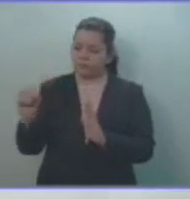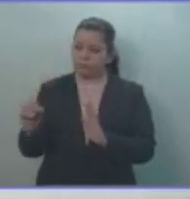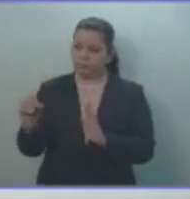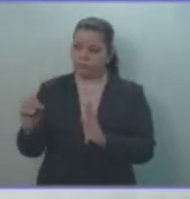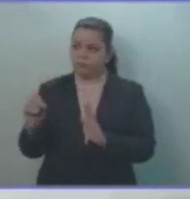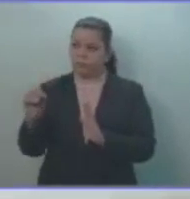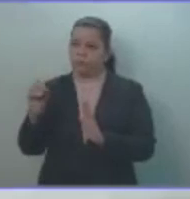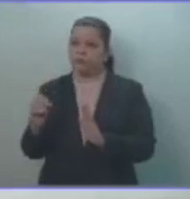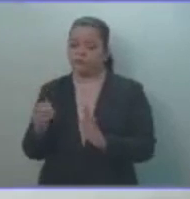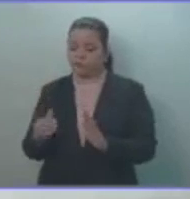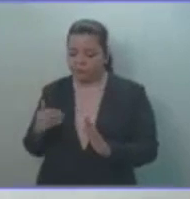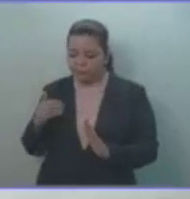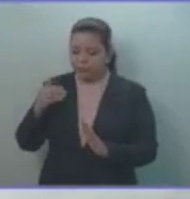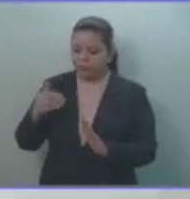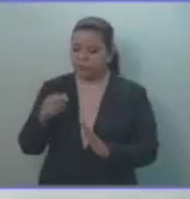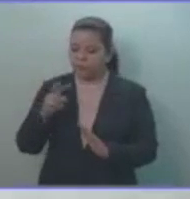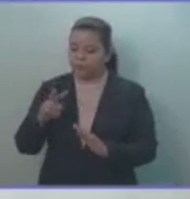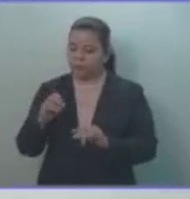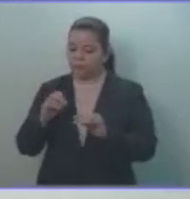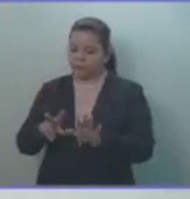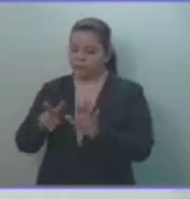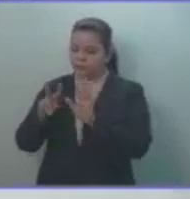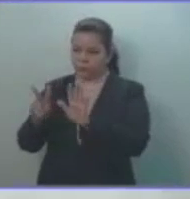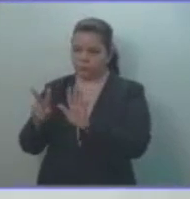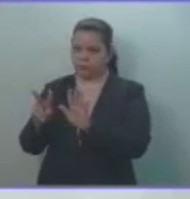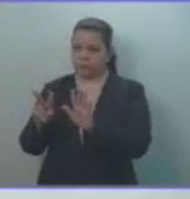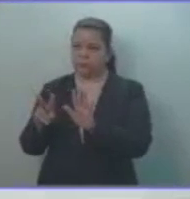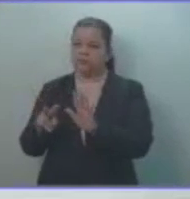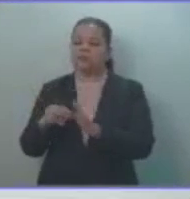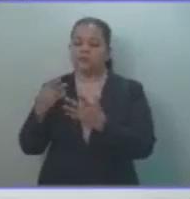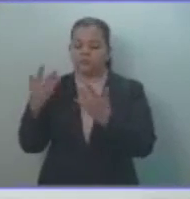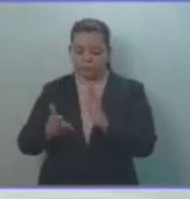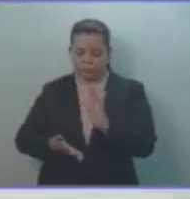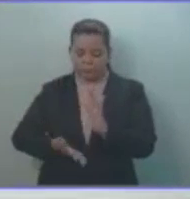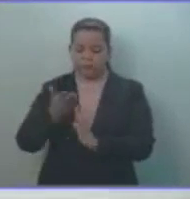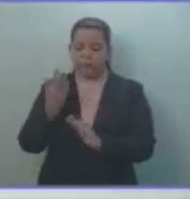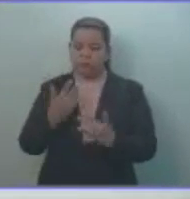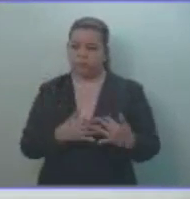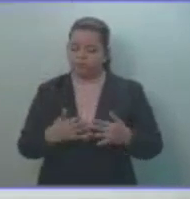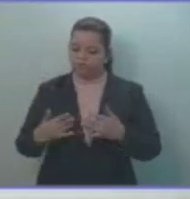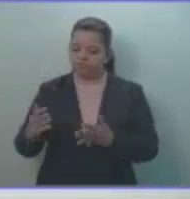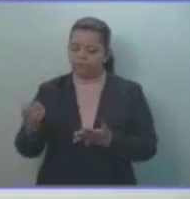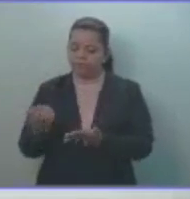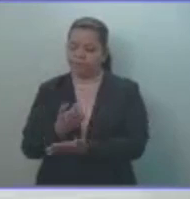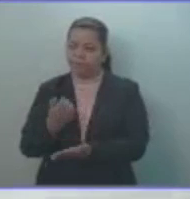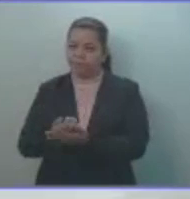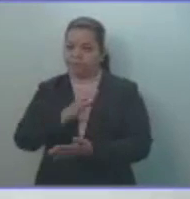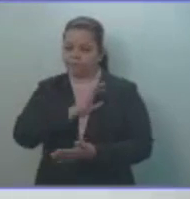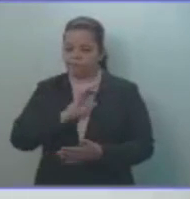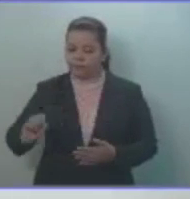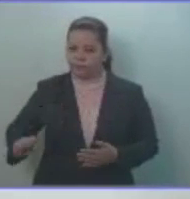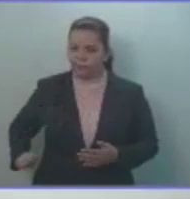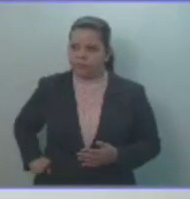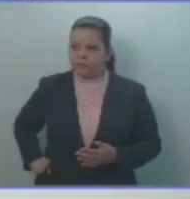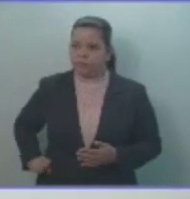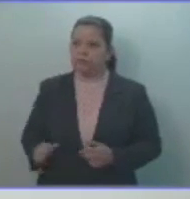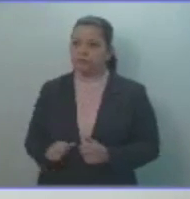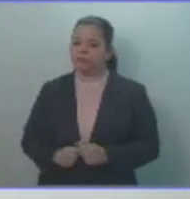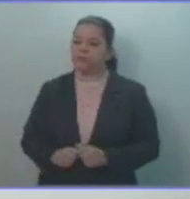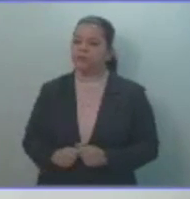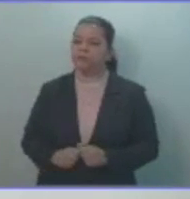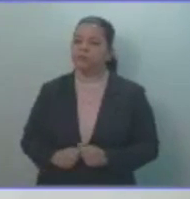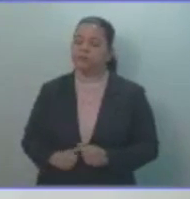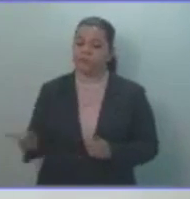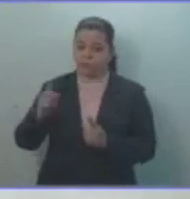en relación al año 2017, generando un mayor dinamismo a la economía salvadoreña. A